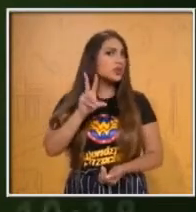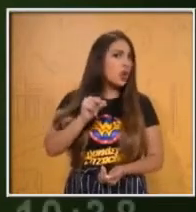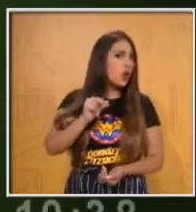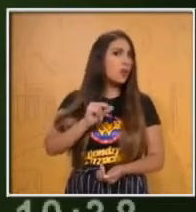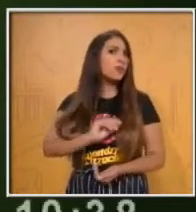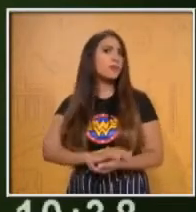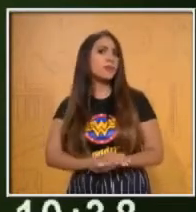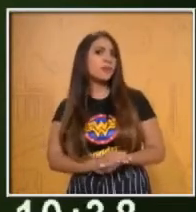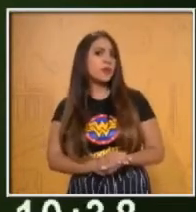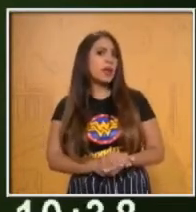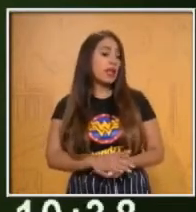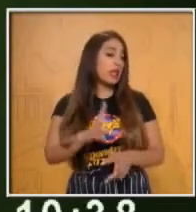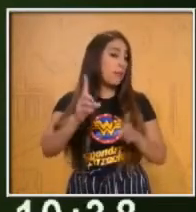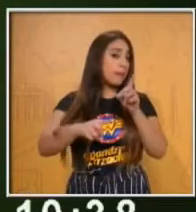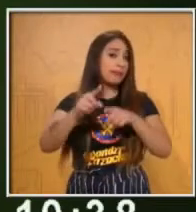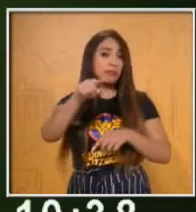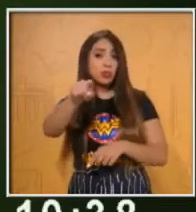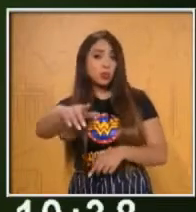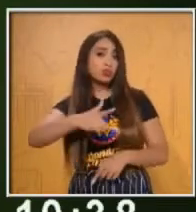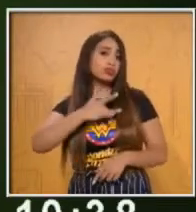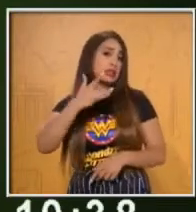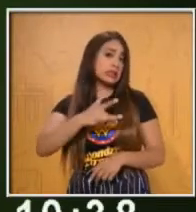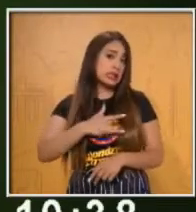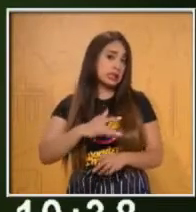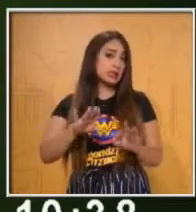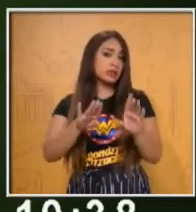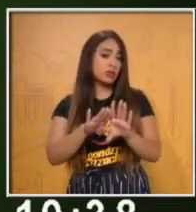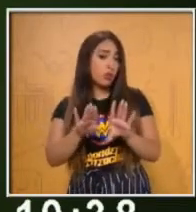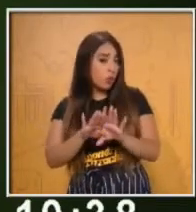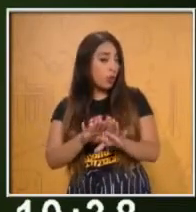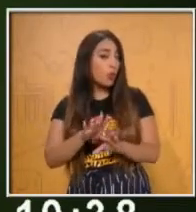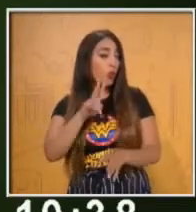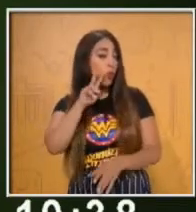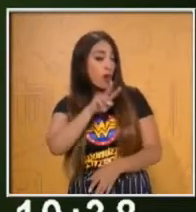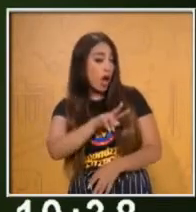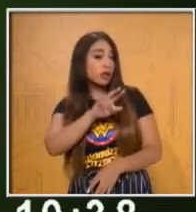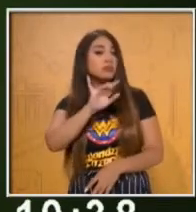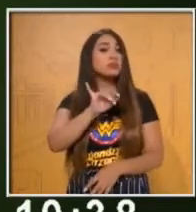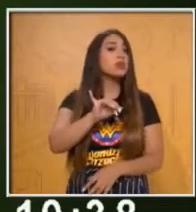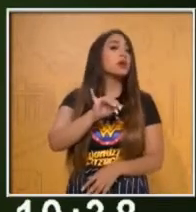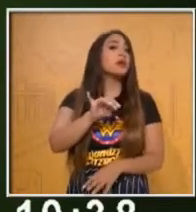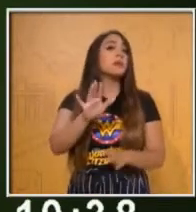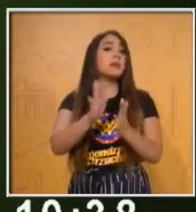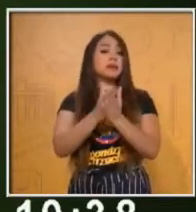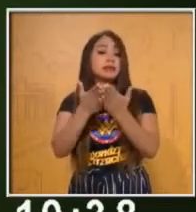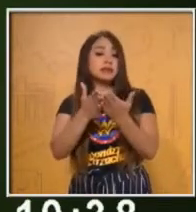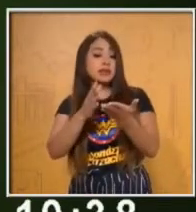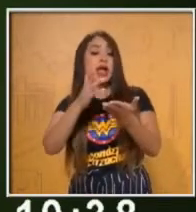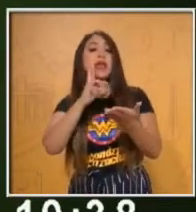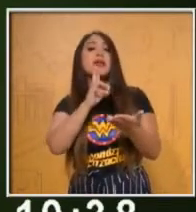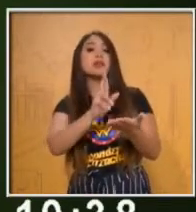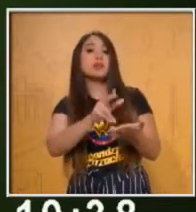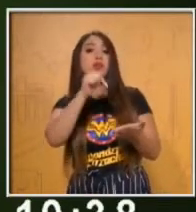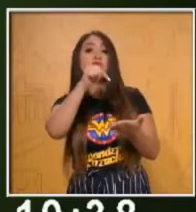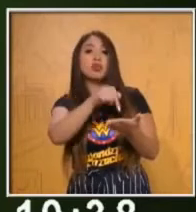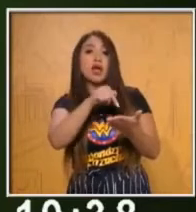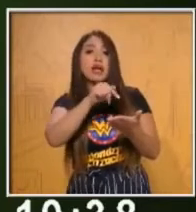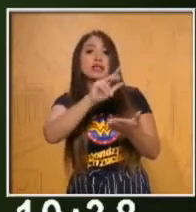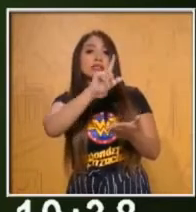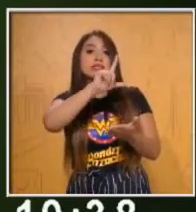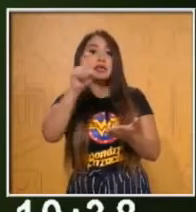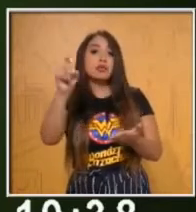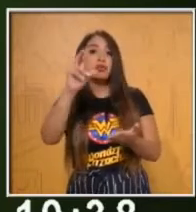Ya depende de cómo tú te sientas y cómo te escuchas, vas a contestar aquí en tu libro, en la página 189 de